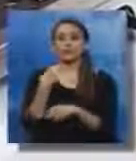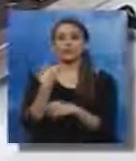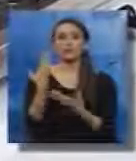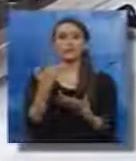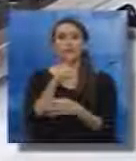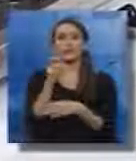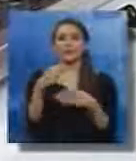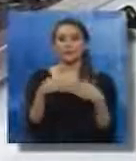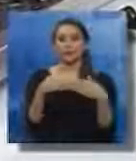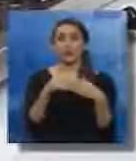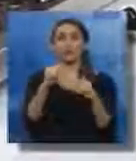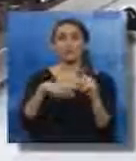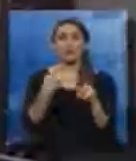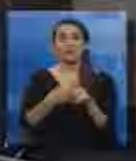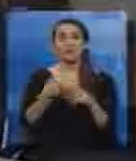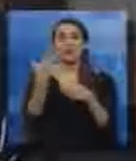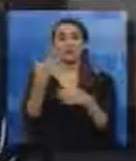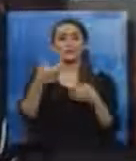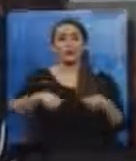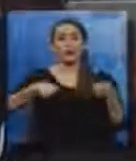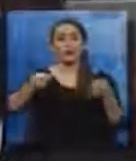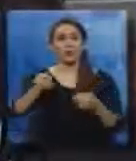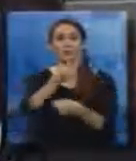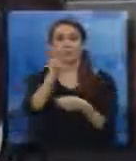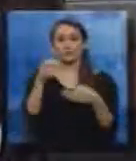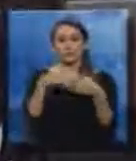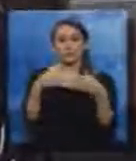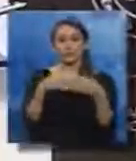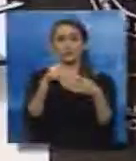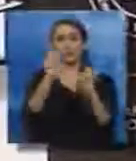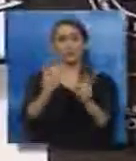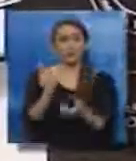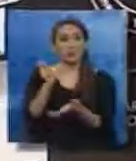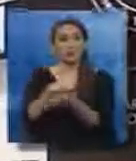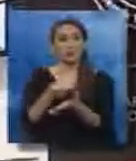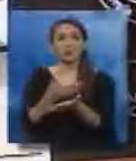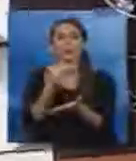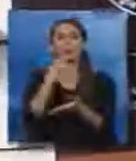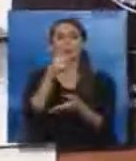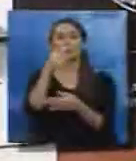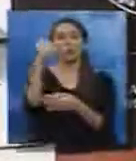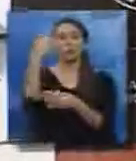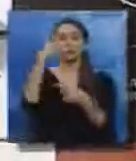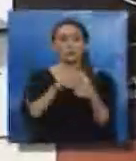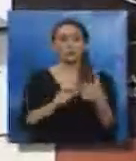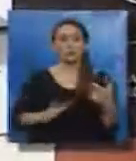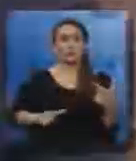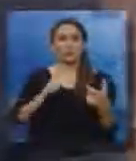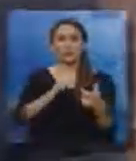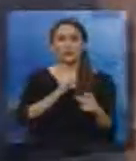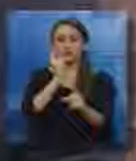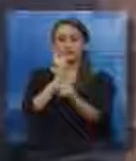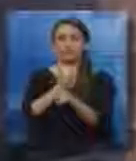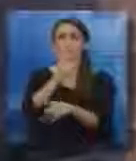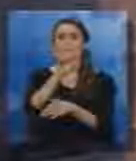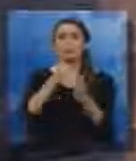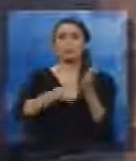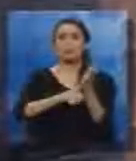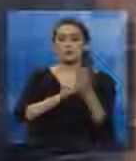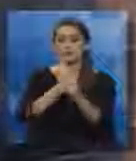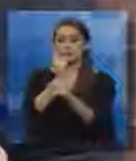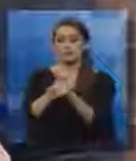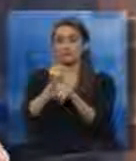empresas eléctricas están listas, están con toda la capacidad para atender la demanda. Con garantía de 6 años, esta cocina de inducción con horno